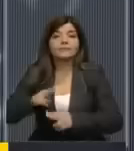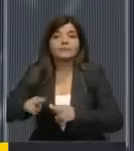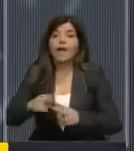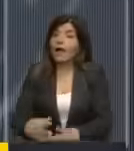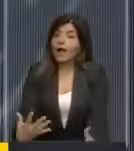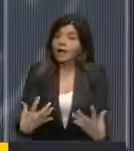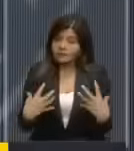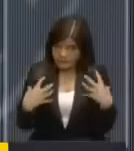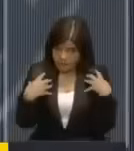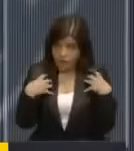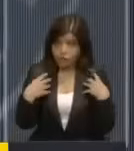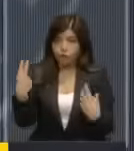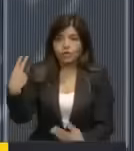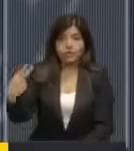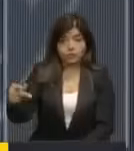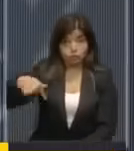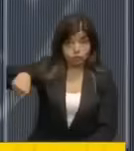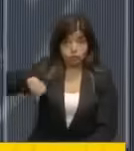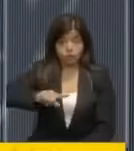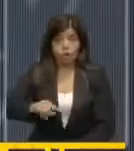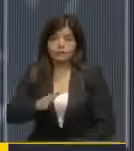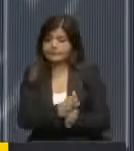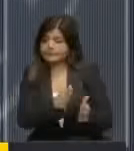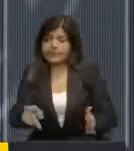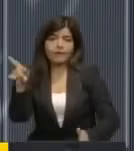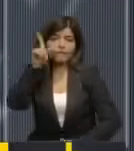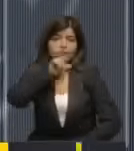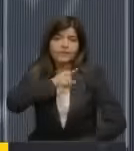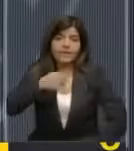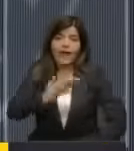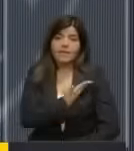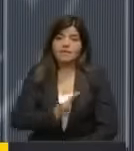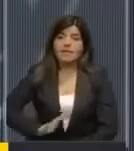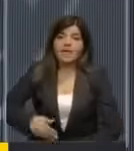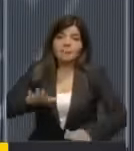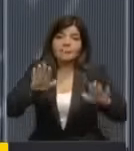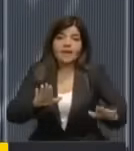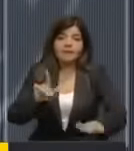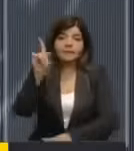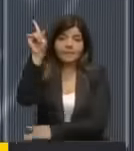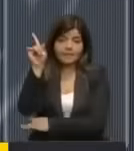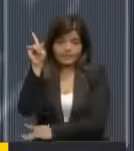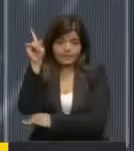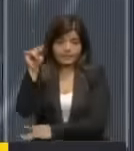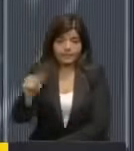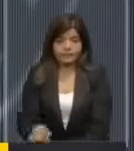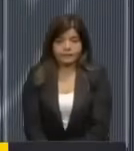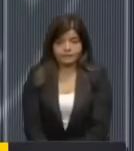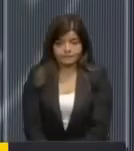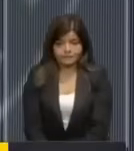cargo de su responsabilidad hasta el final del mandato del 10 del 12.